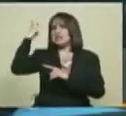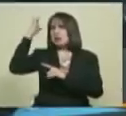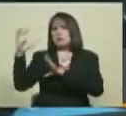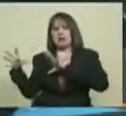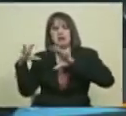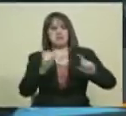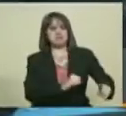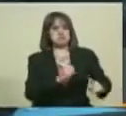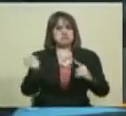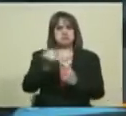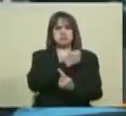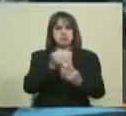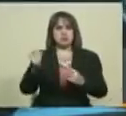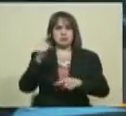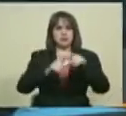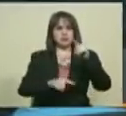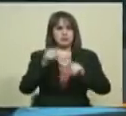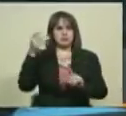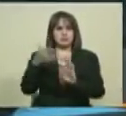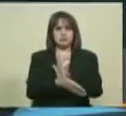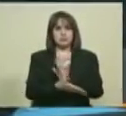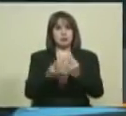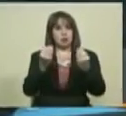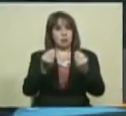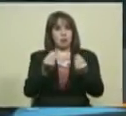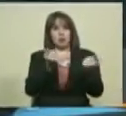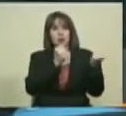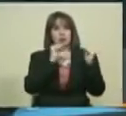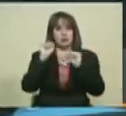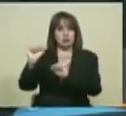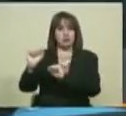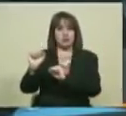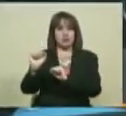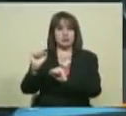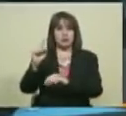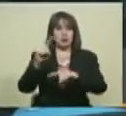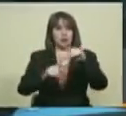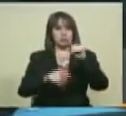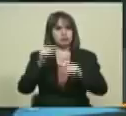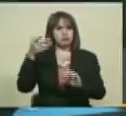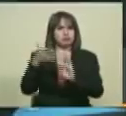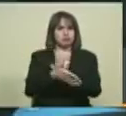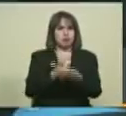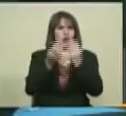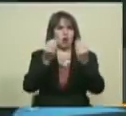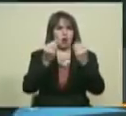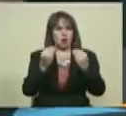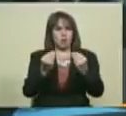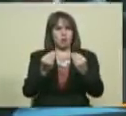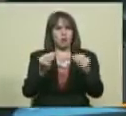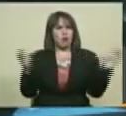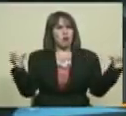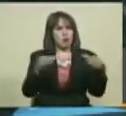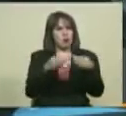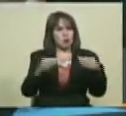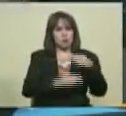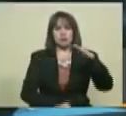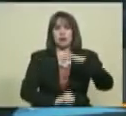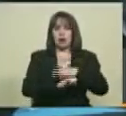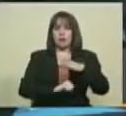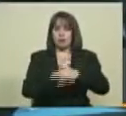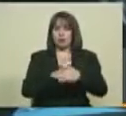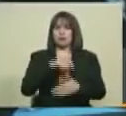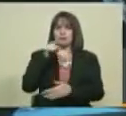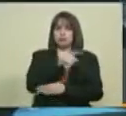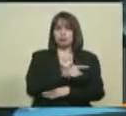podía mancillar la dignidad de Chile, pero lo hacía en defensa del dictador Augusto Pinochet y en solidaridad con él. Esas